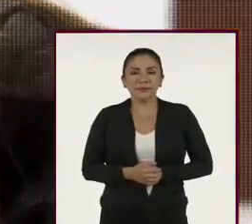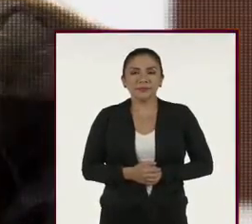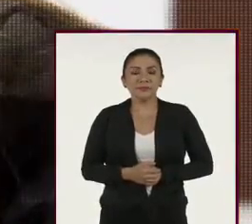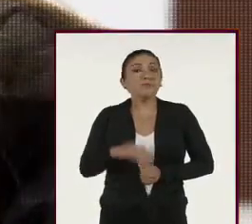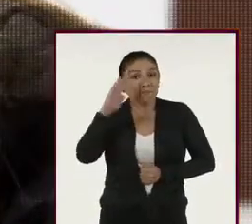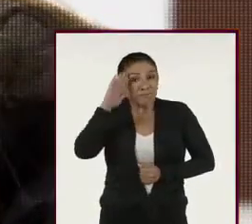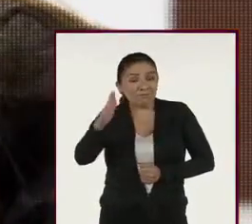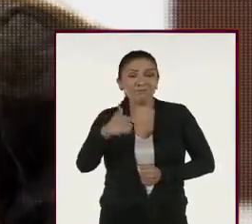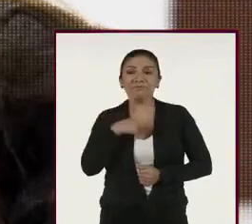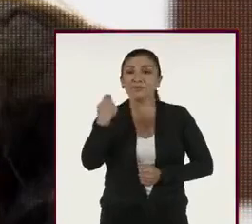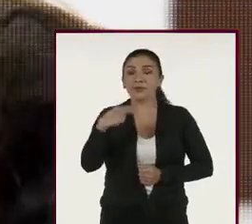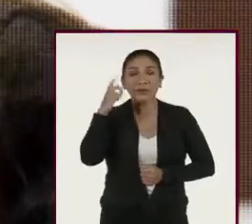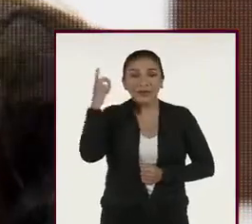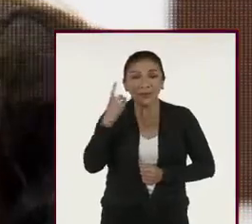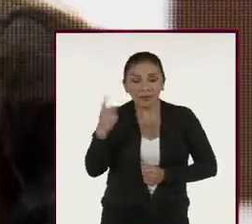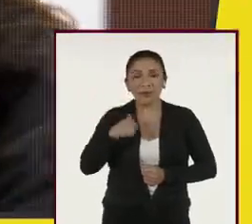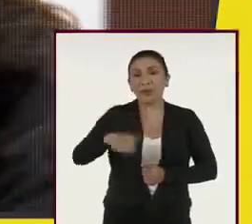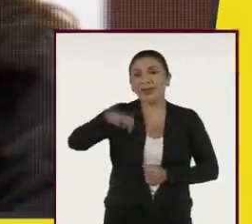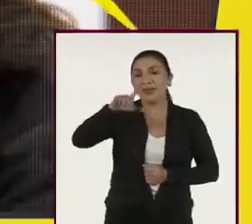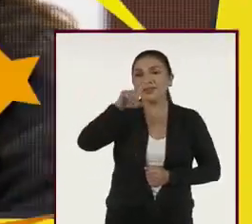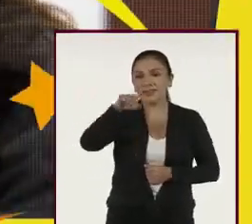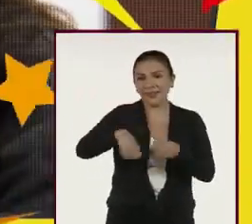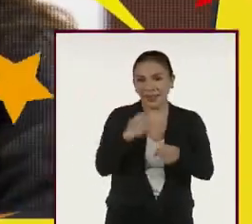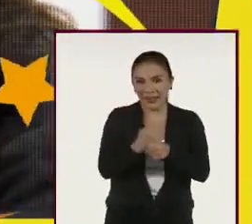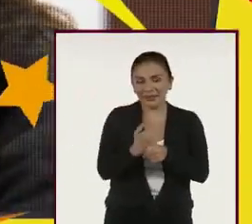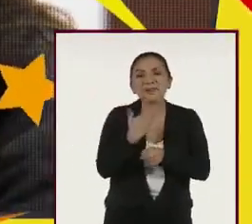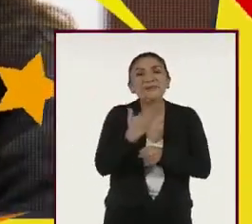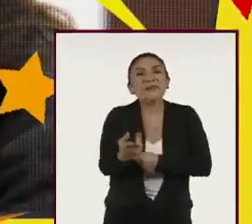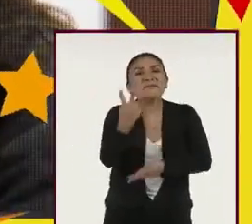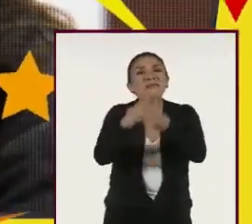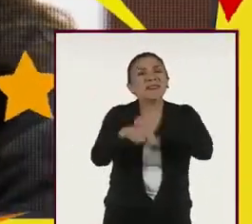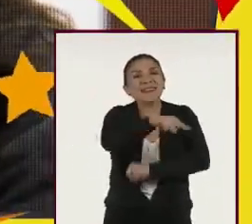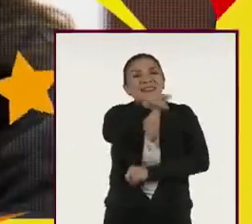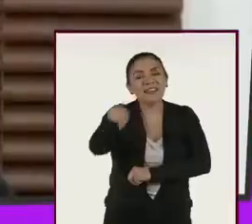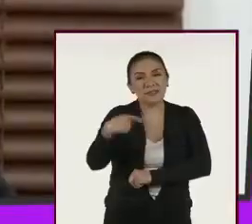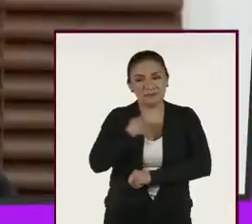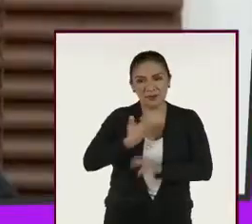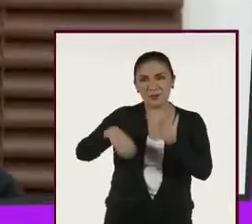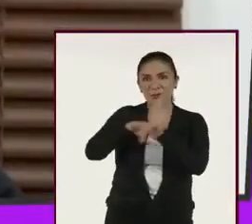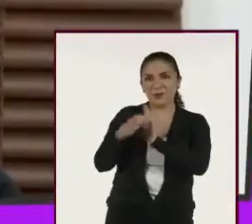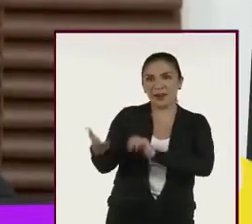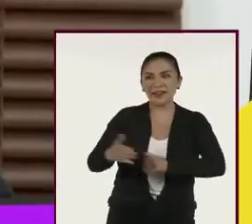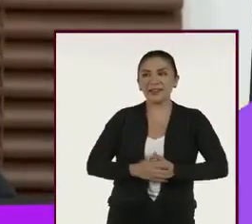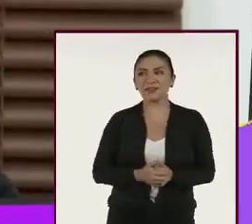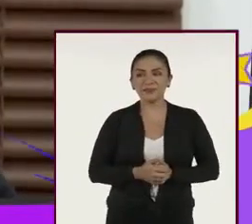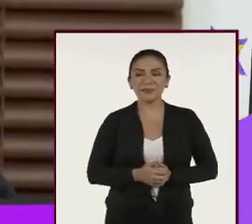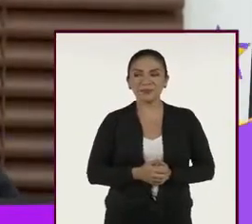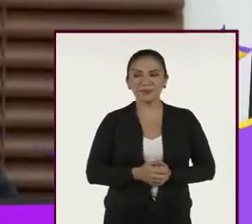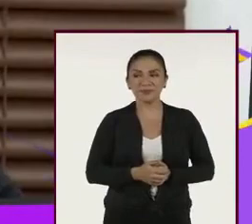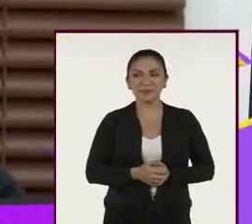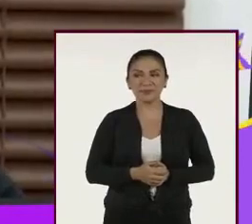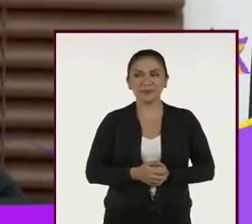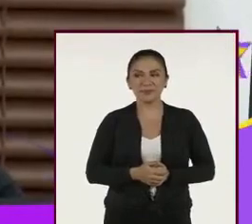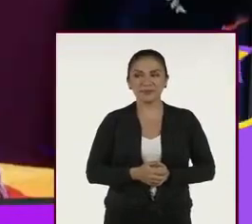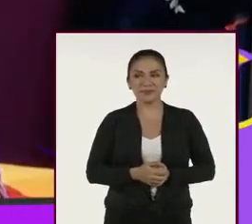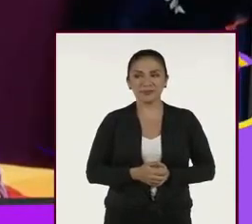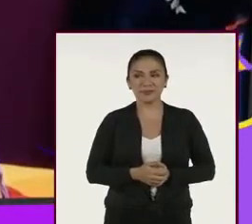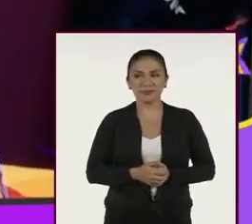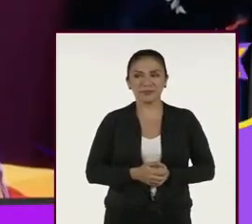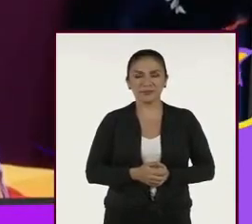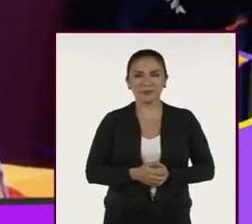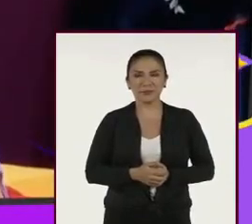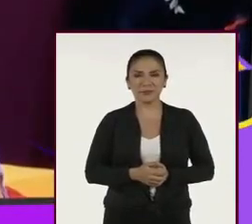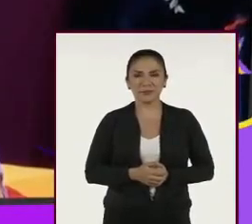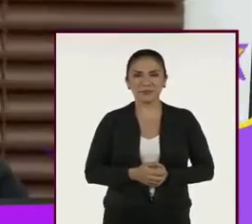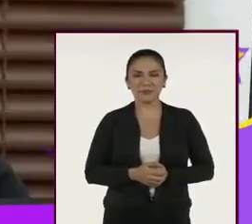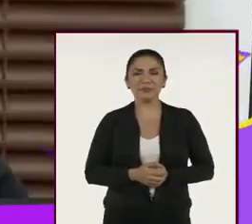Hola, soy Demetrio y tengo 17 años. Bienvenidas y bienvenidos a mi cuarto. Tú te has querido suicidar, le dije, no, pues sí, me dijo,